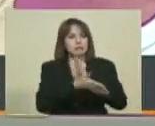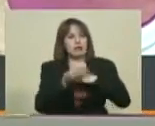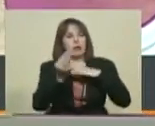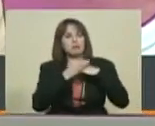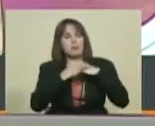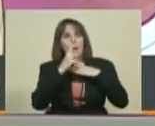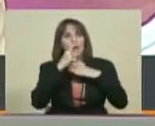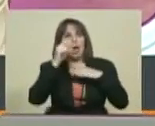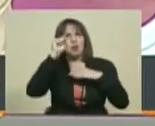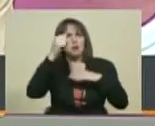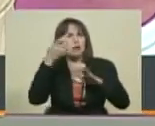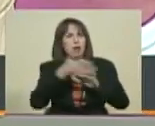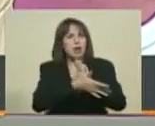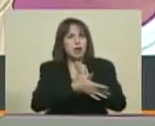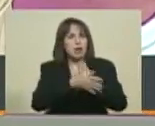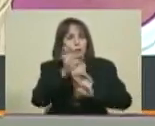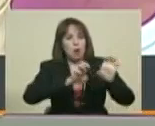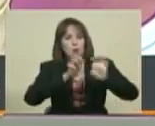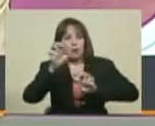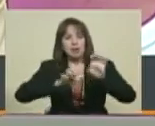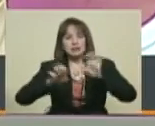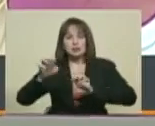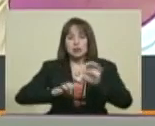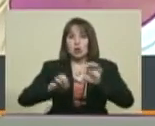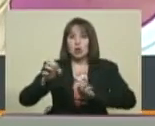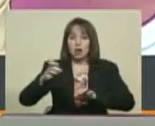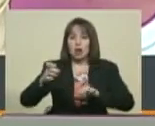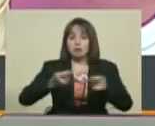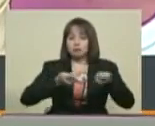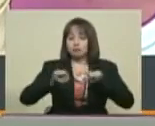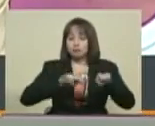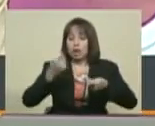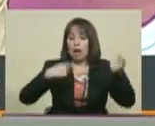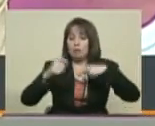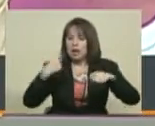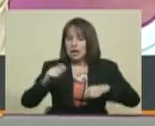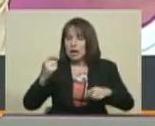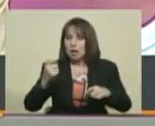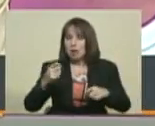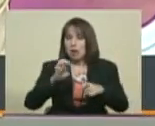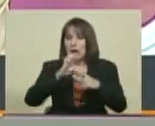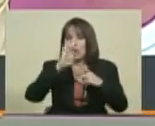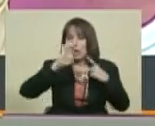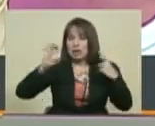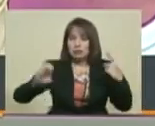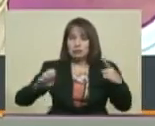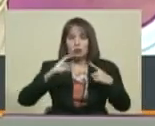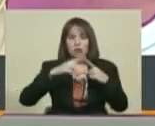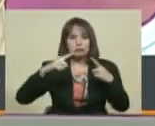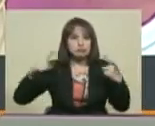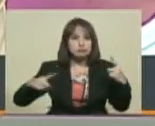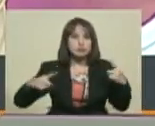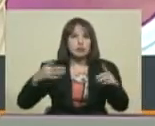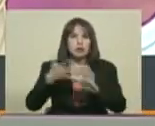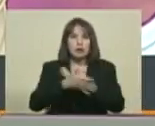que llevaba un estudio del mercado energético, que llevaba un seguimiento